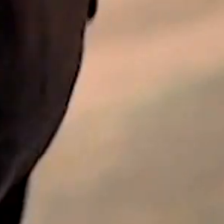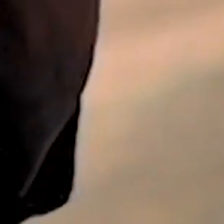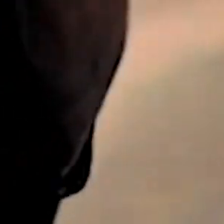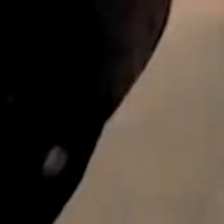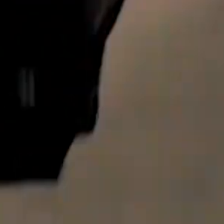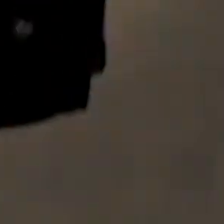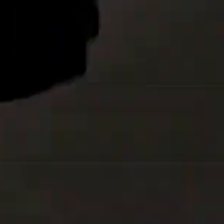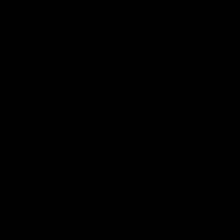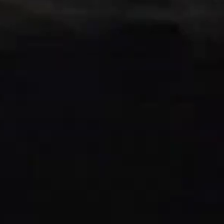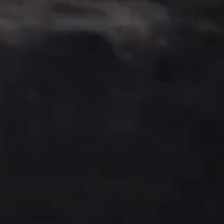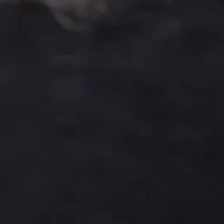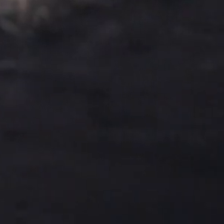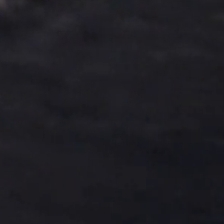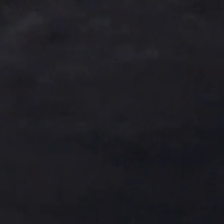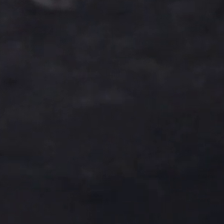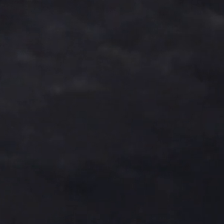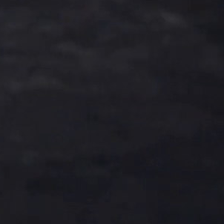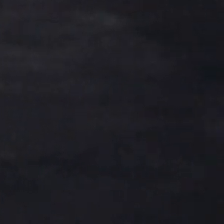Ambiente.